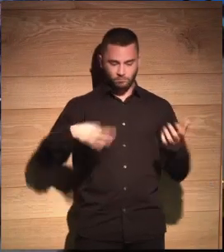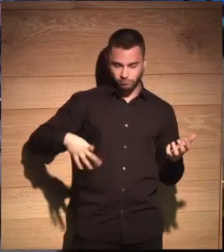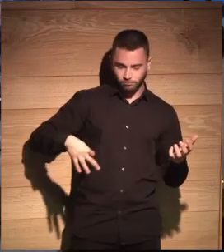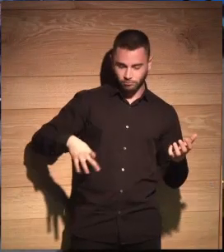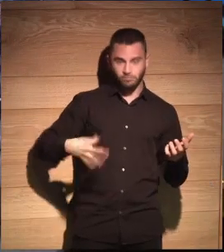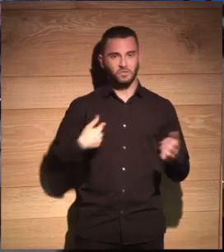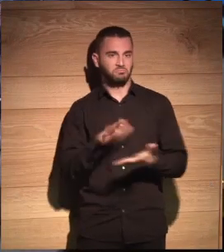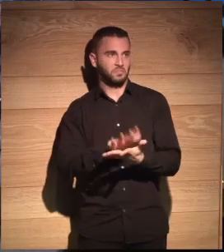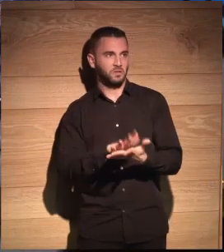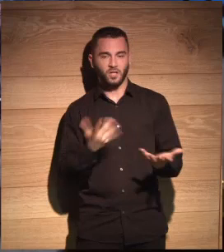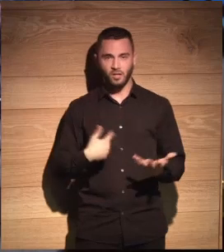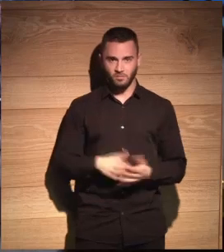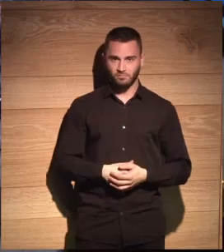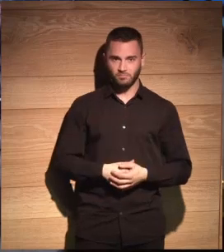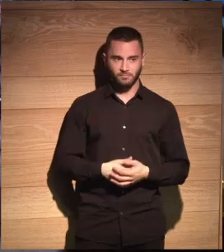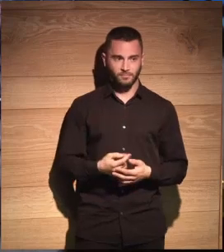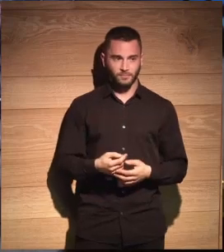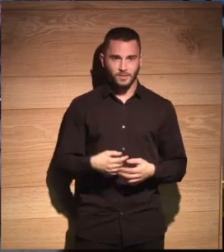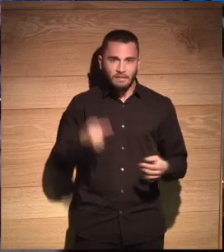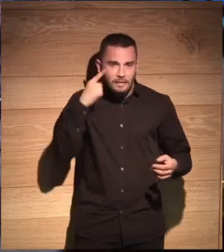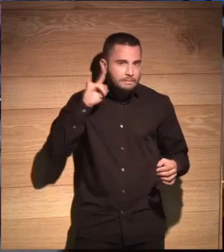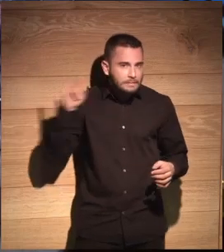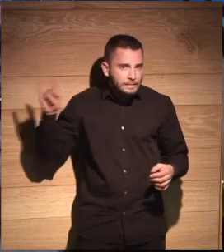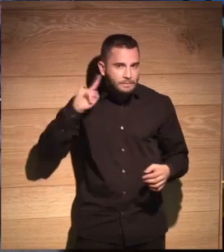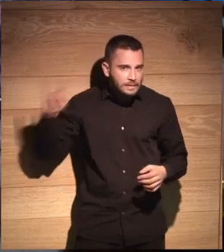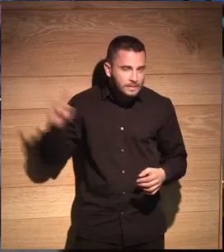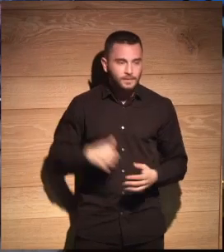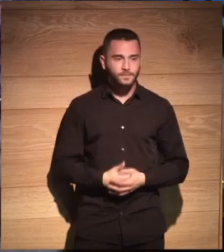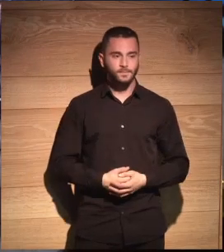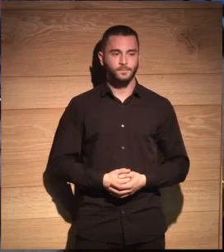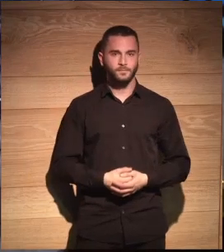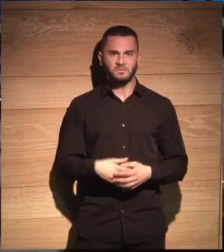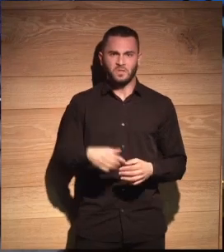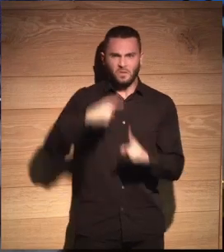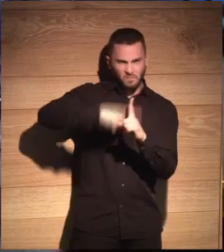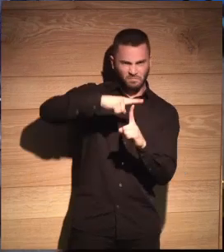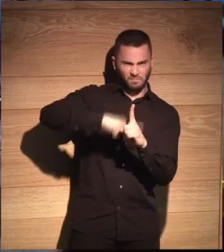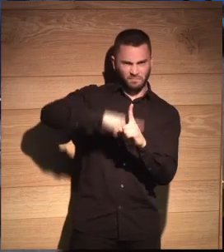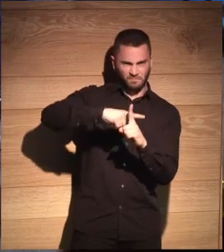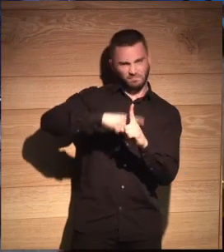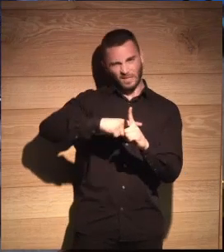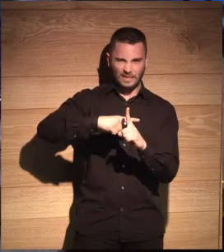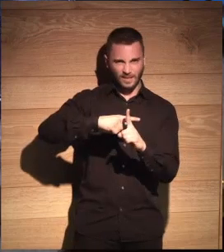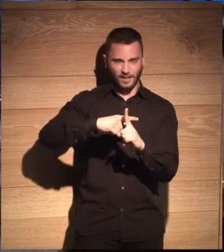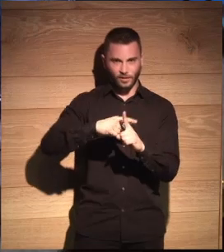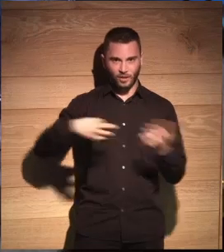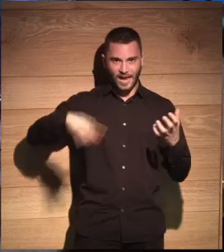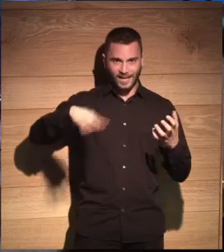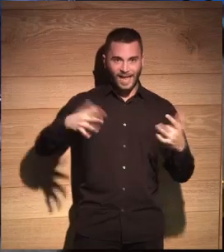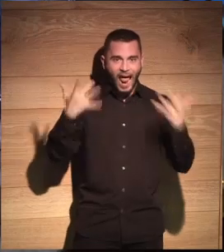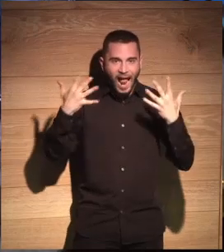escucharos un rato mientras... Ahí suena ya tengo... ¿No? ¿Nada? Uy, qué bajito. Suena más la guitarra aquí al aire.